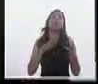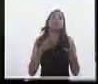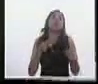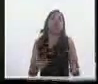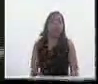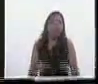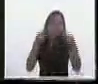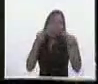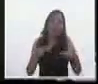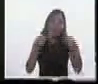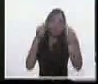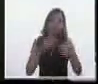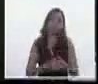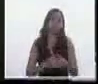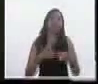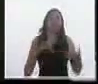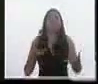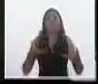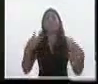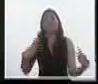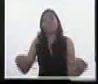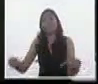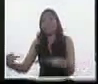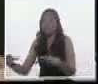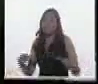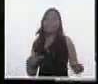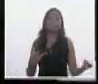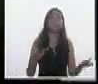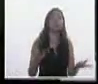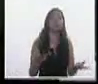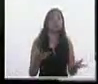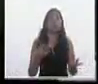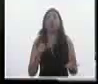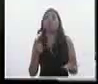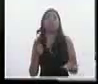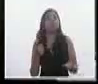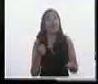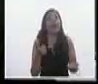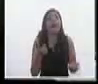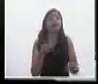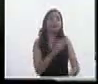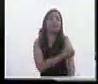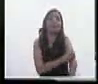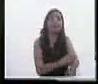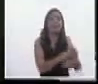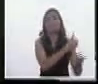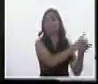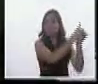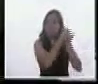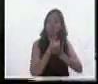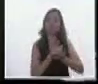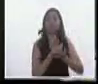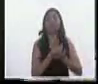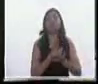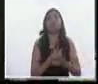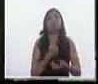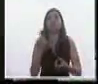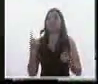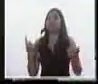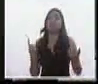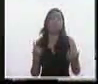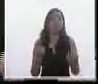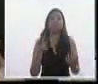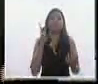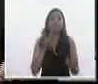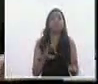propio o estar en las calles eh otros pues dependen de los familiares otros pues Lamentablemente están en